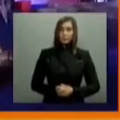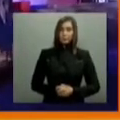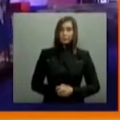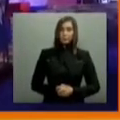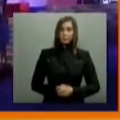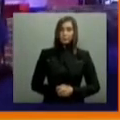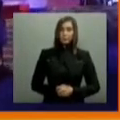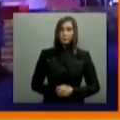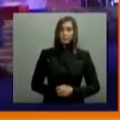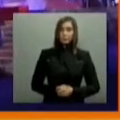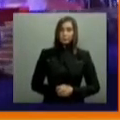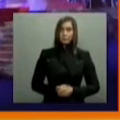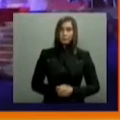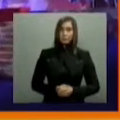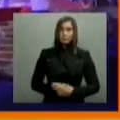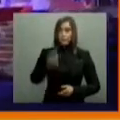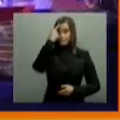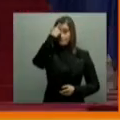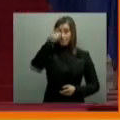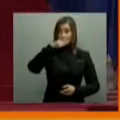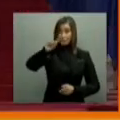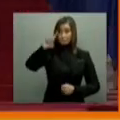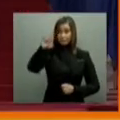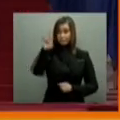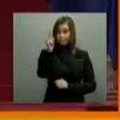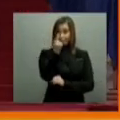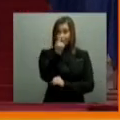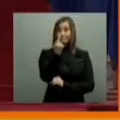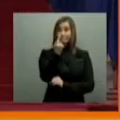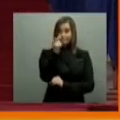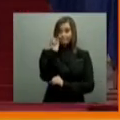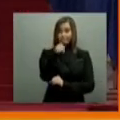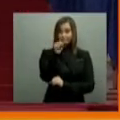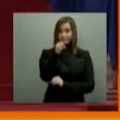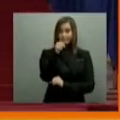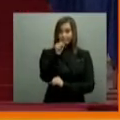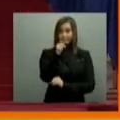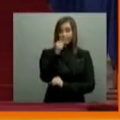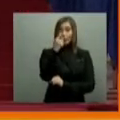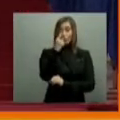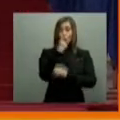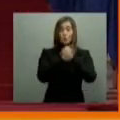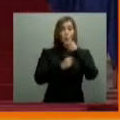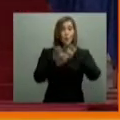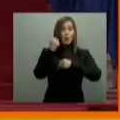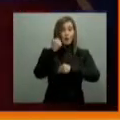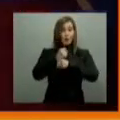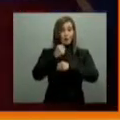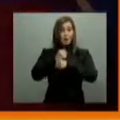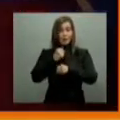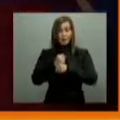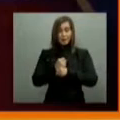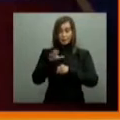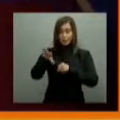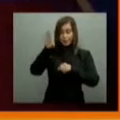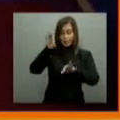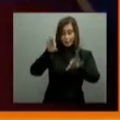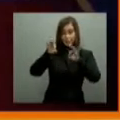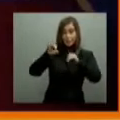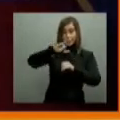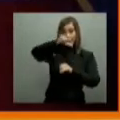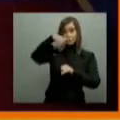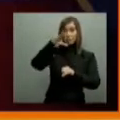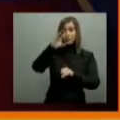información dijo que en el país tenemos la menor tasa de letalidad por kobe y entre los pies con mayor población adulta